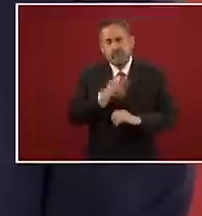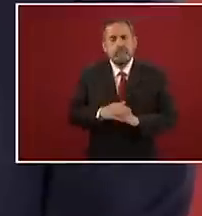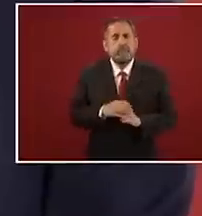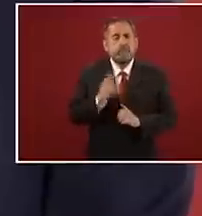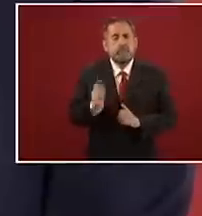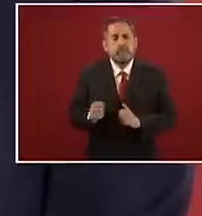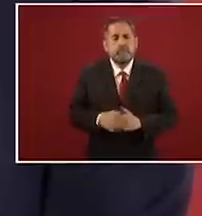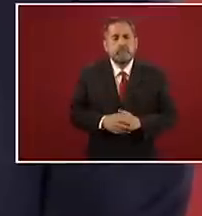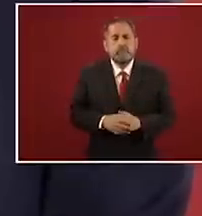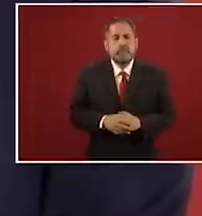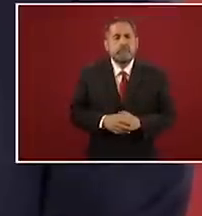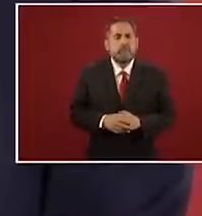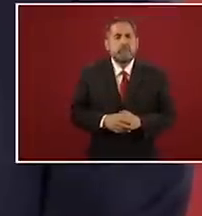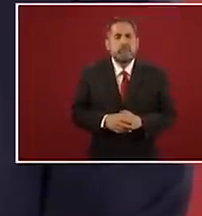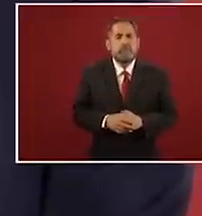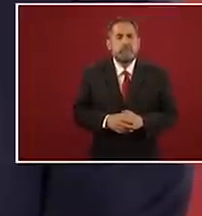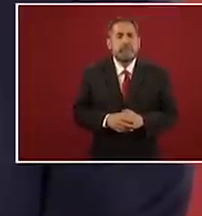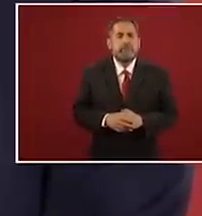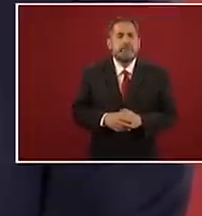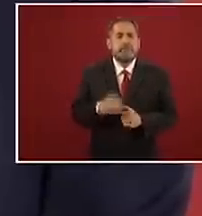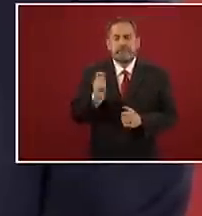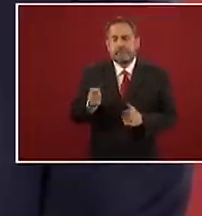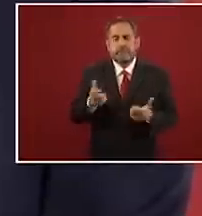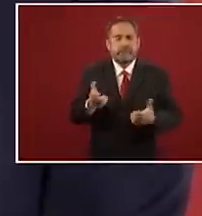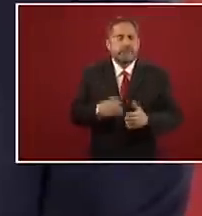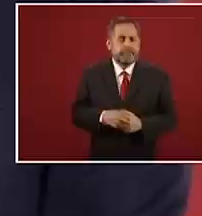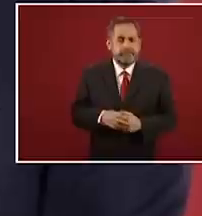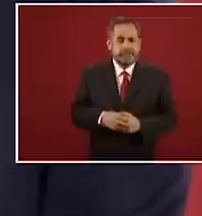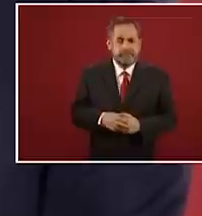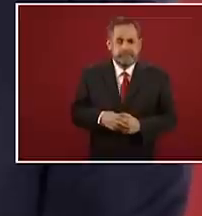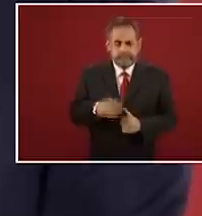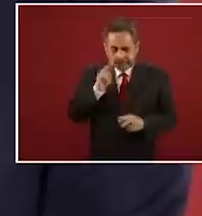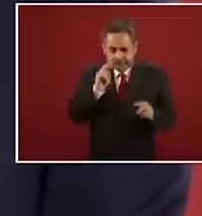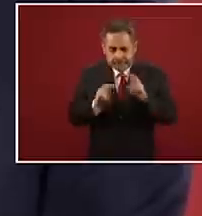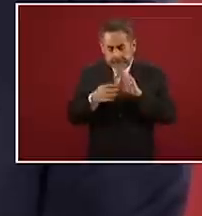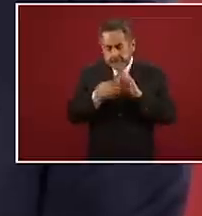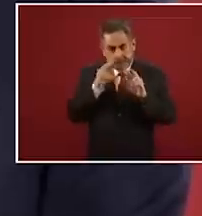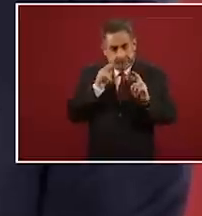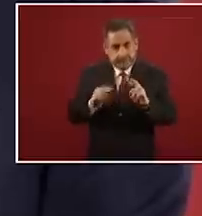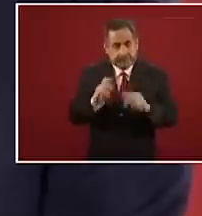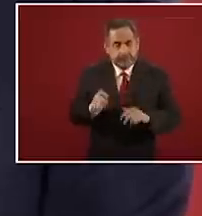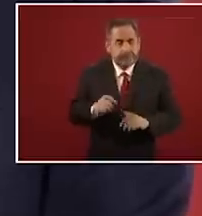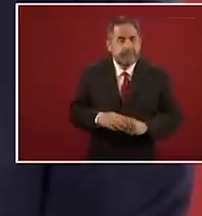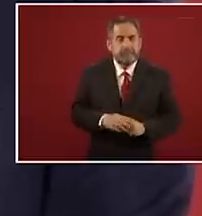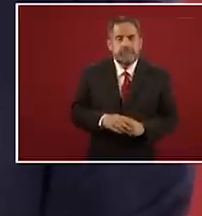que se está atendiendo,